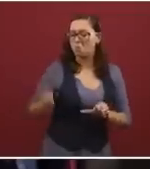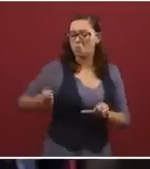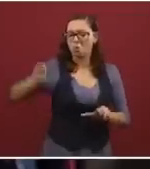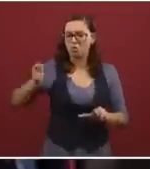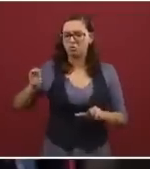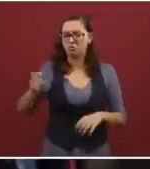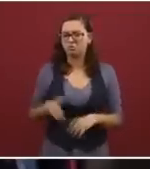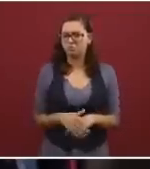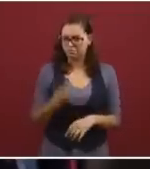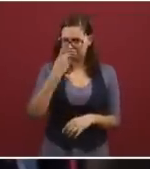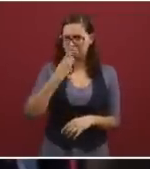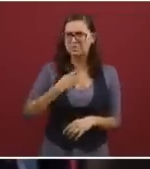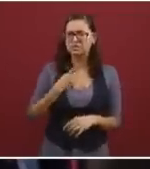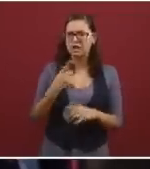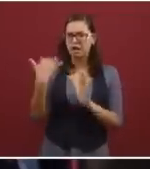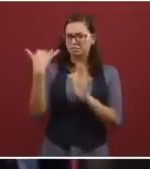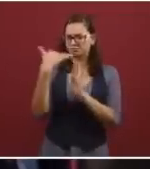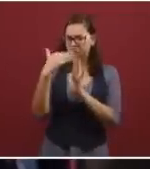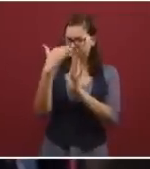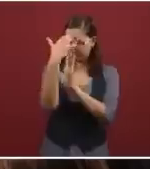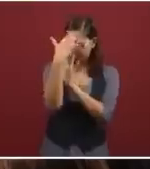la tenga, se las paso.